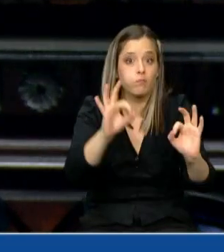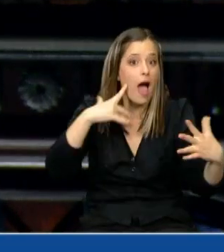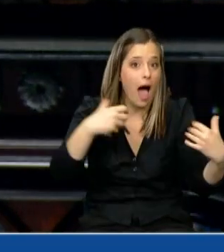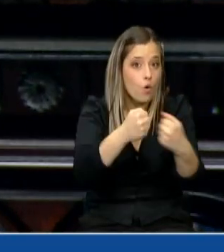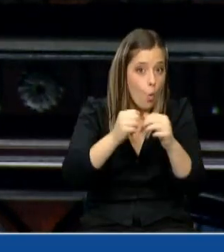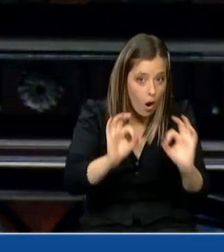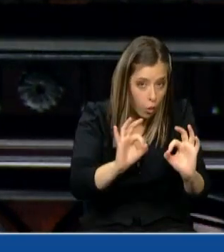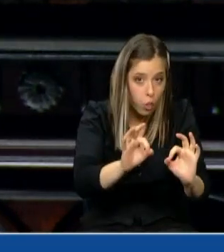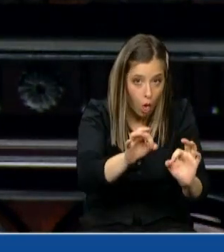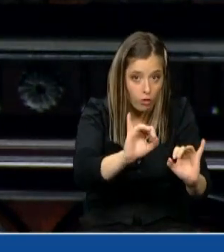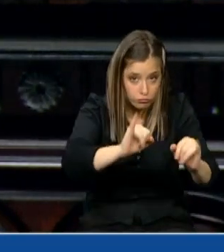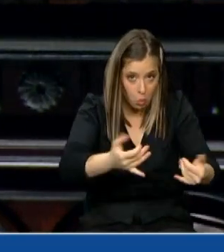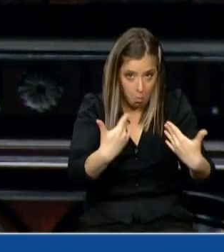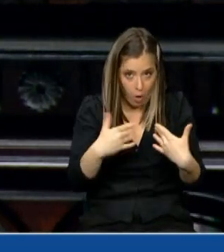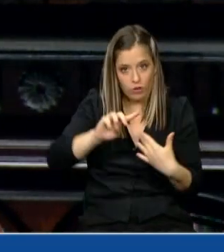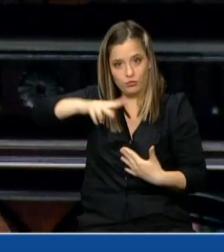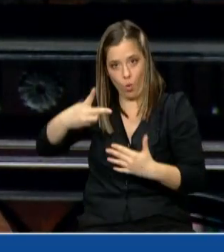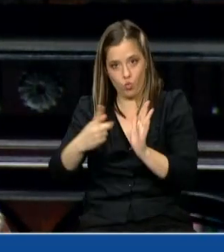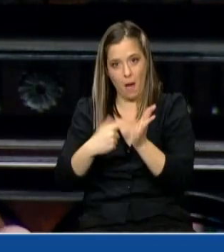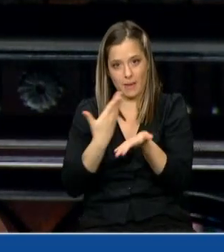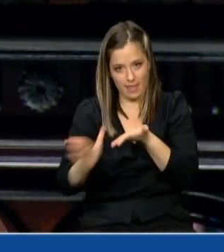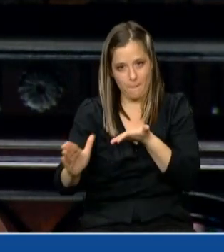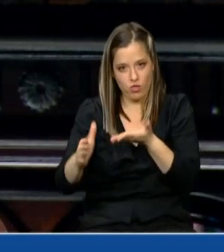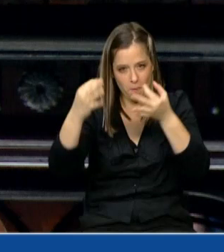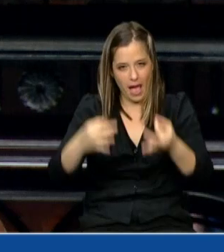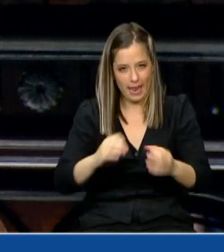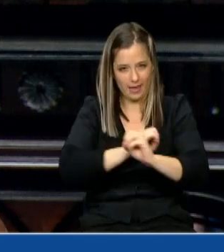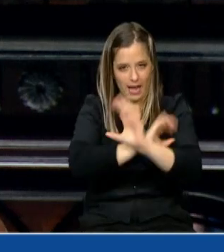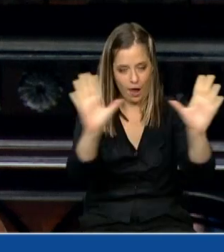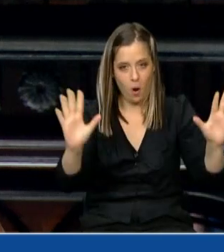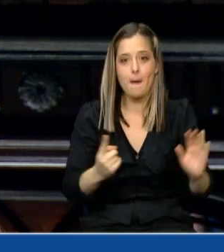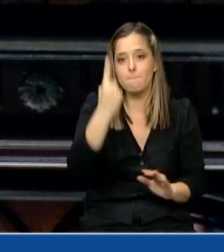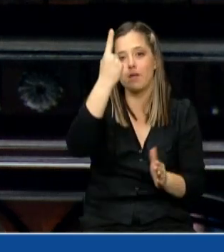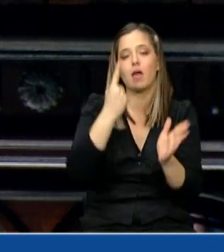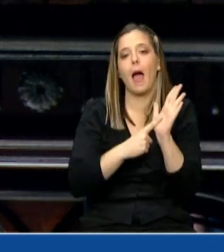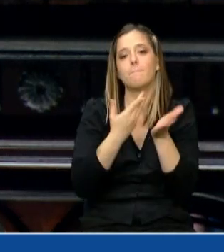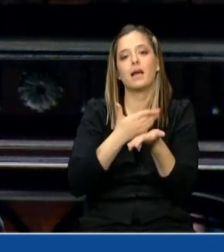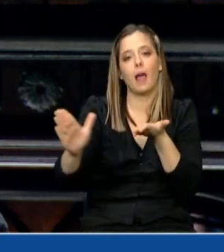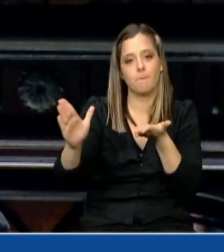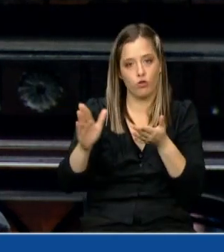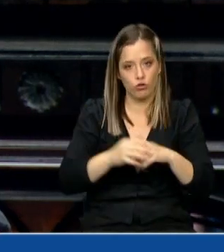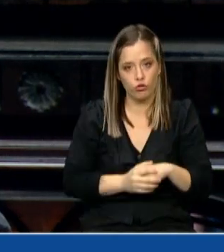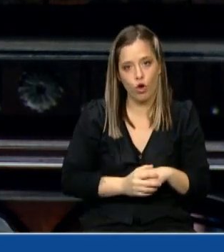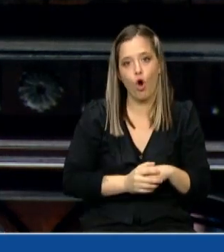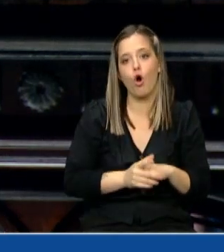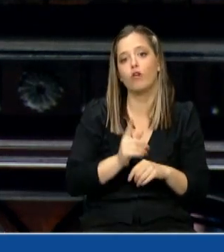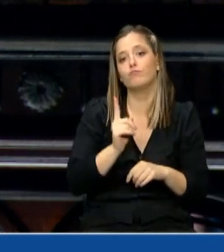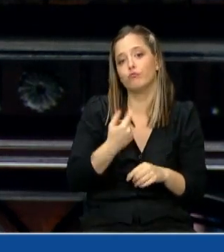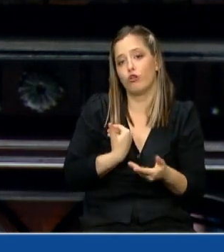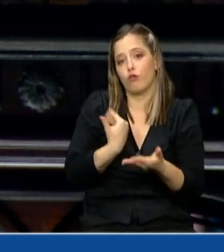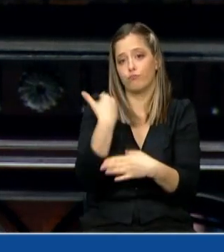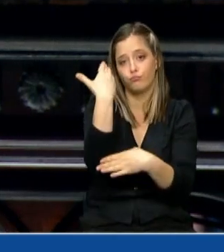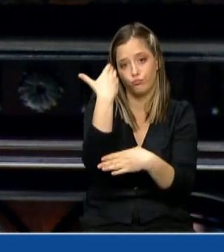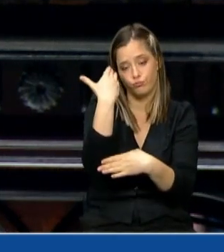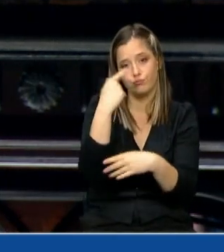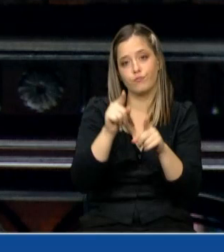presento el segundo para mayor claridad. El primer apartamiento que le pido a la Cámara acompañamiento